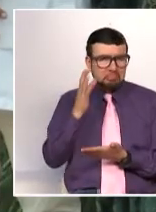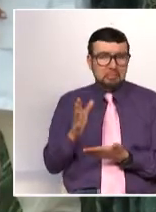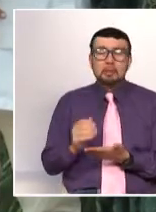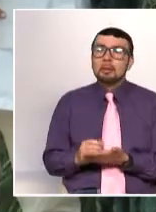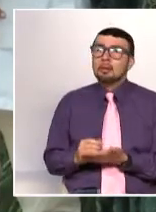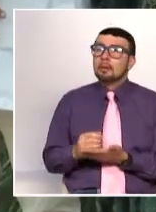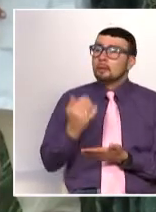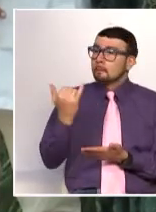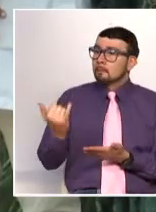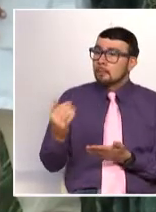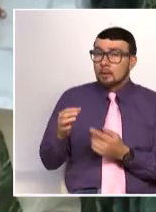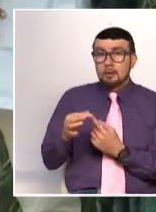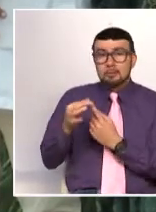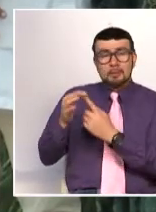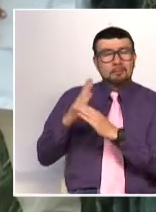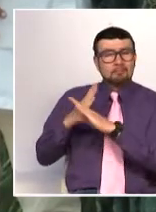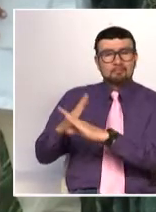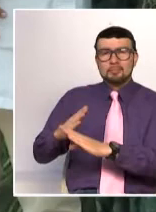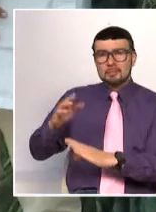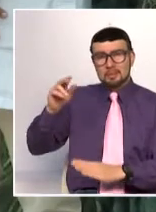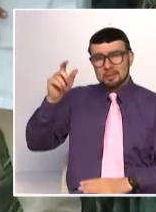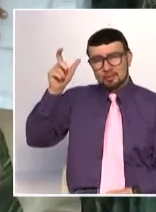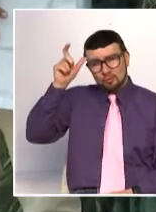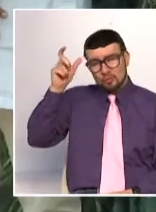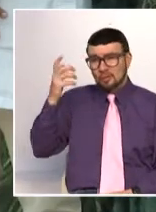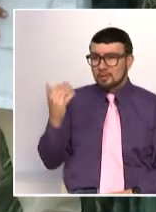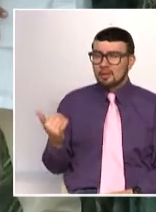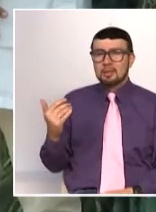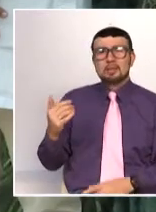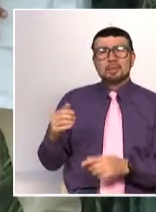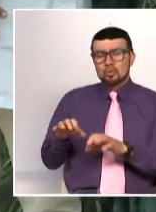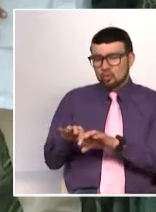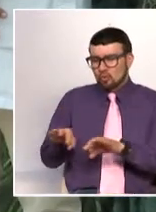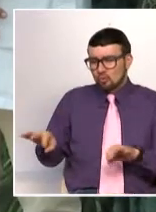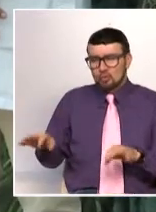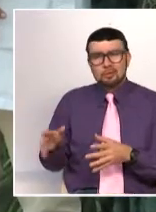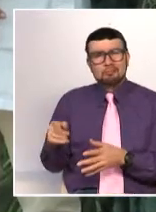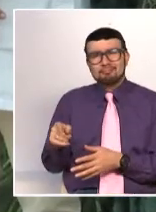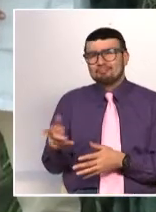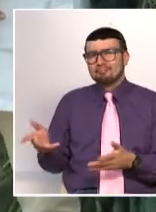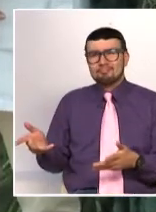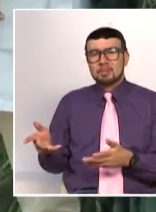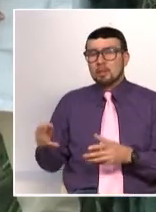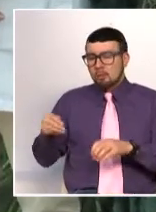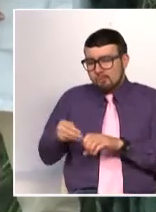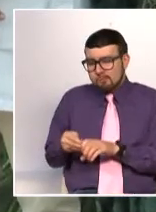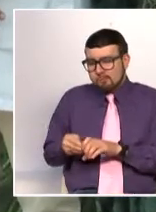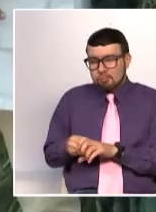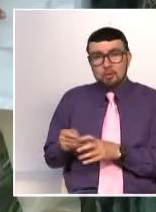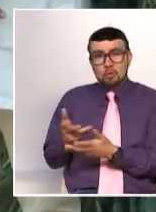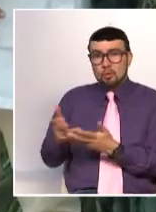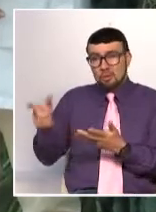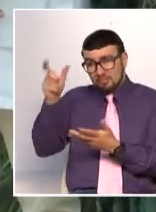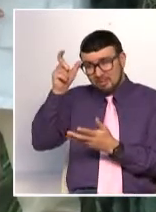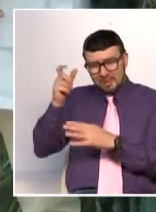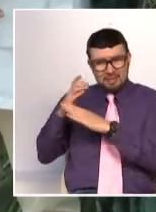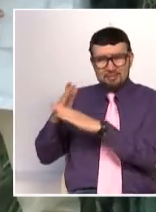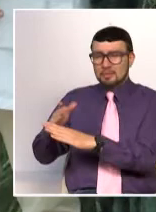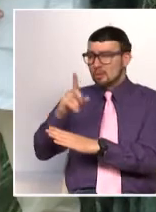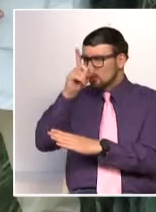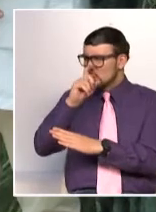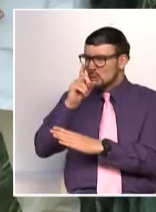completamente las carnes rojas chorizos un chulo rellena y todos los derivados de la vaca y del cerdo